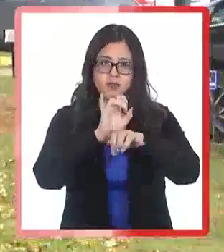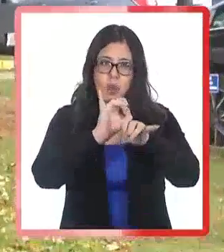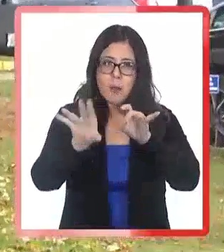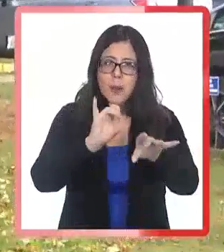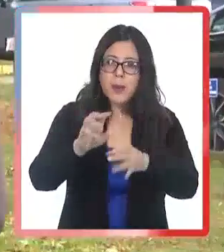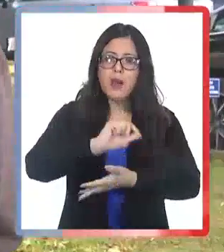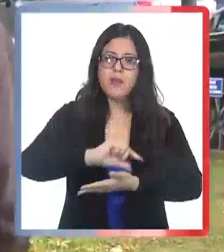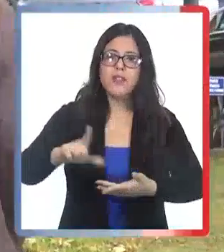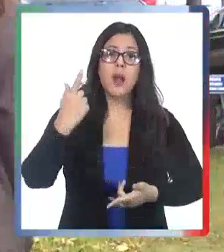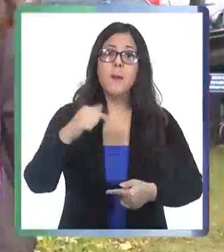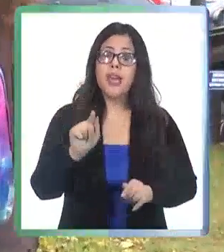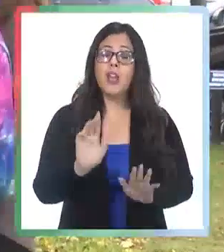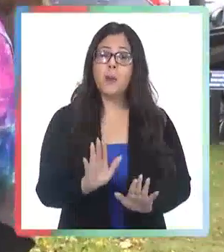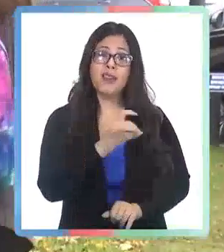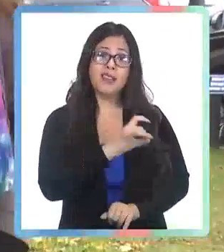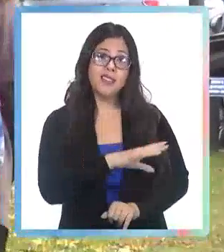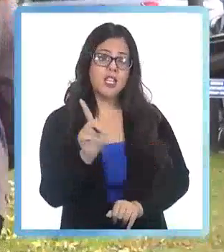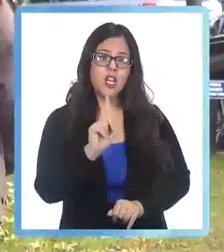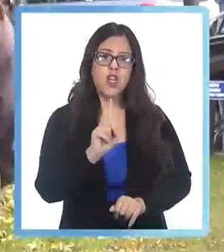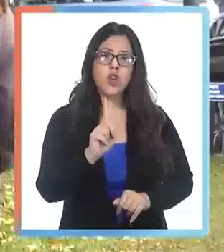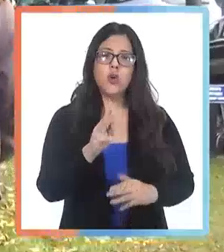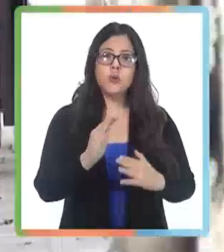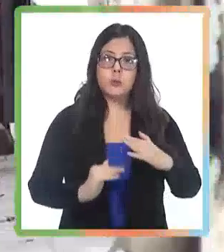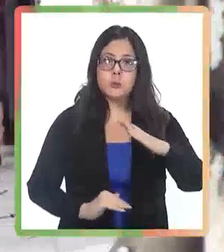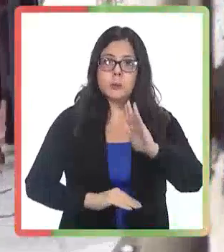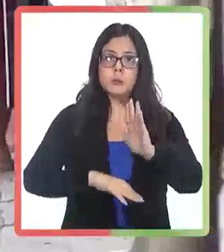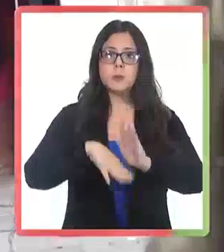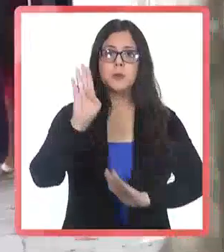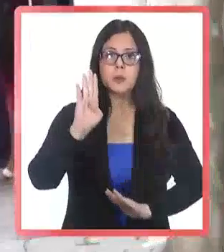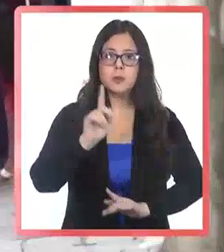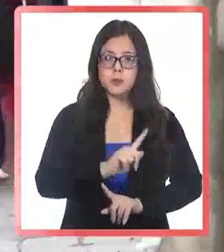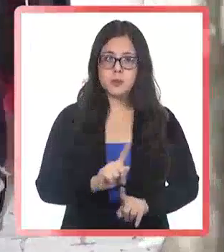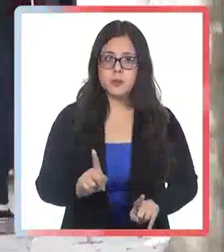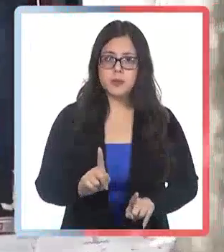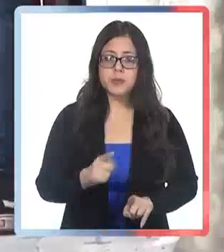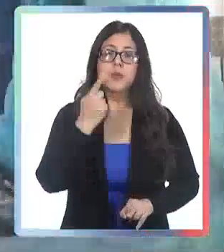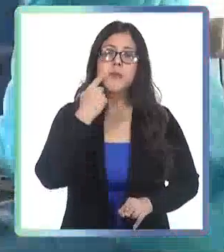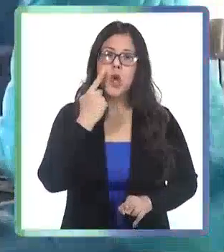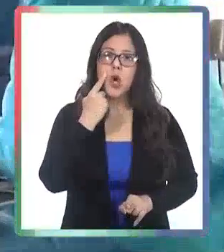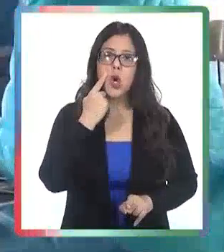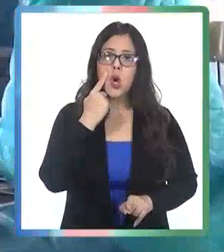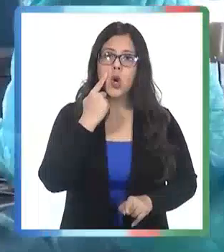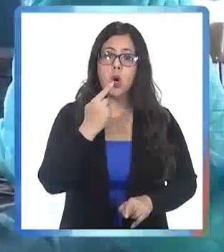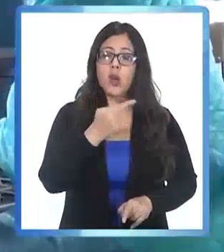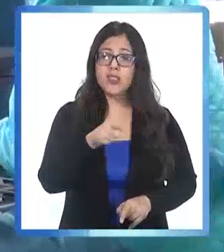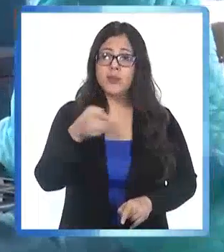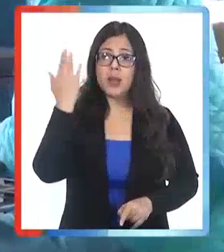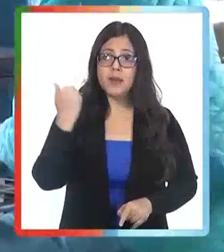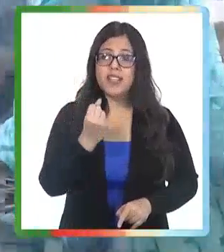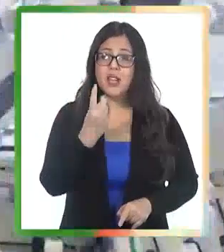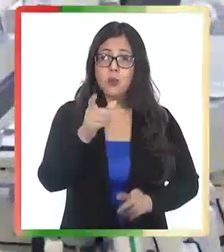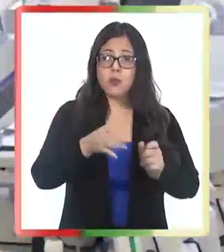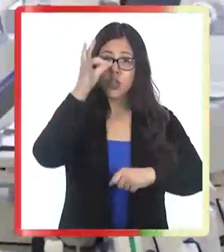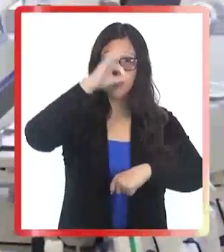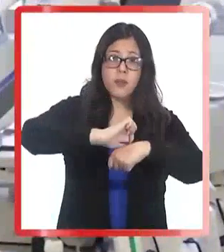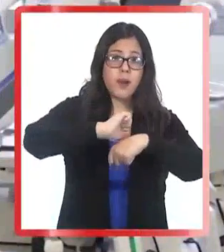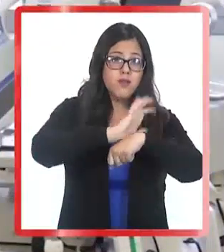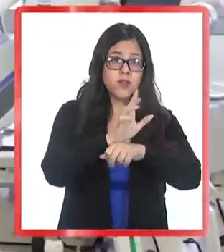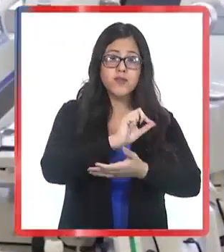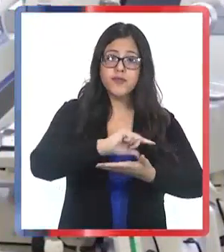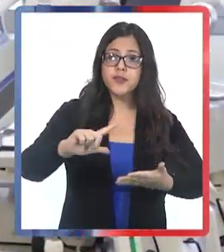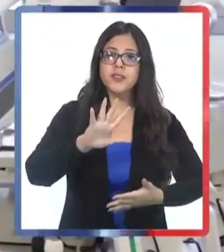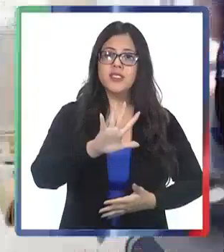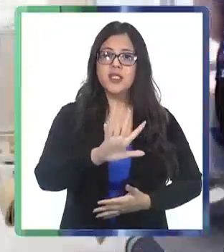seguir aumentando, pero esperan que Chile no llegue a los niveles más altos. Atención, en la última semana el número de enfermos